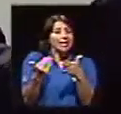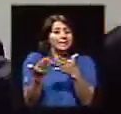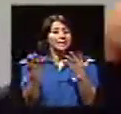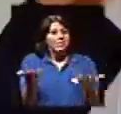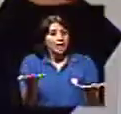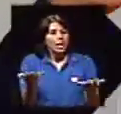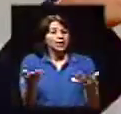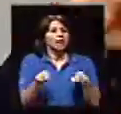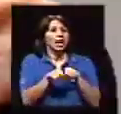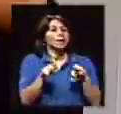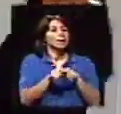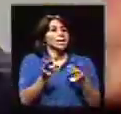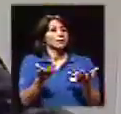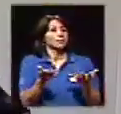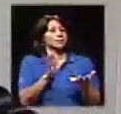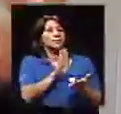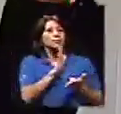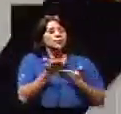los colaboradores,